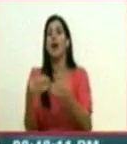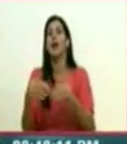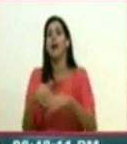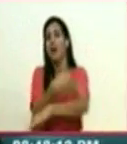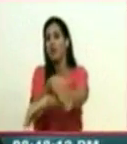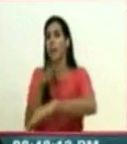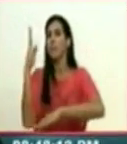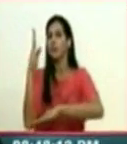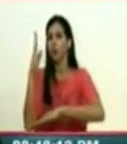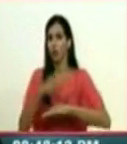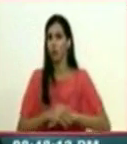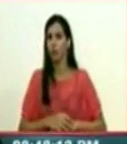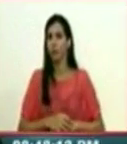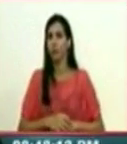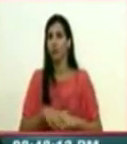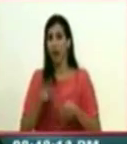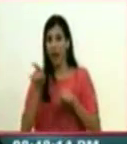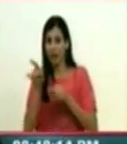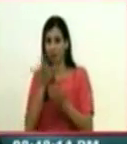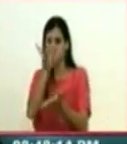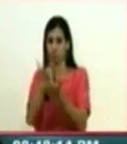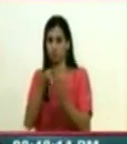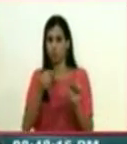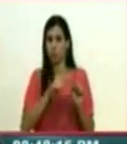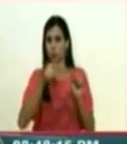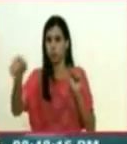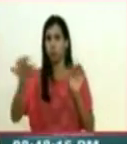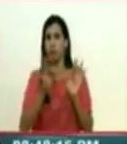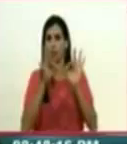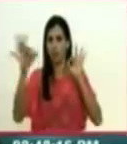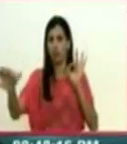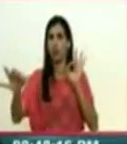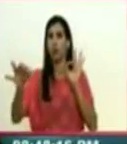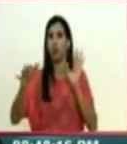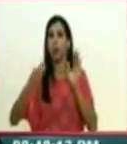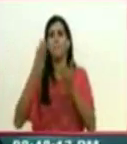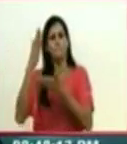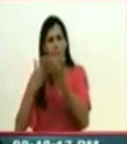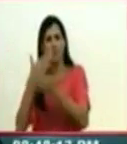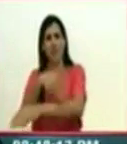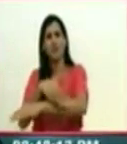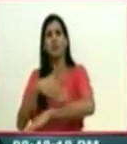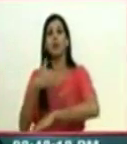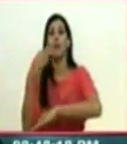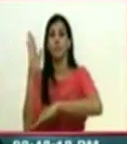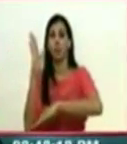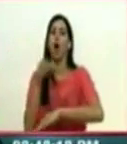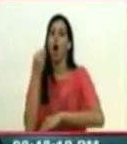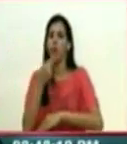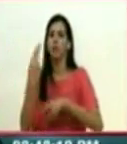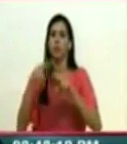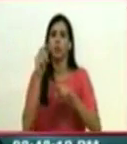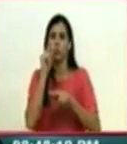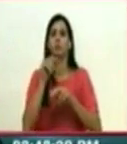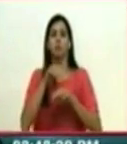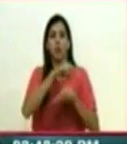Panteón, entonces también agrupamos una parte de la avenida Panteón para que nuestras jóvenes, nuestras niñas, nuestros